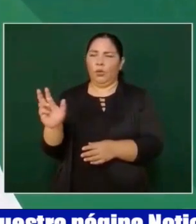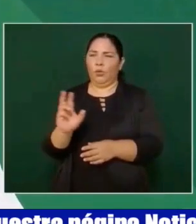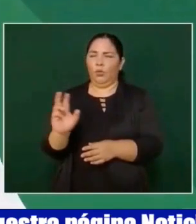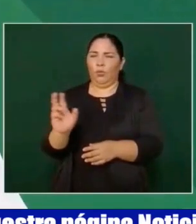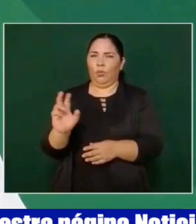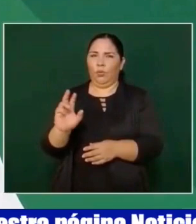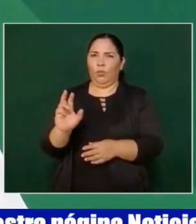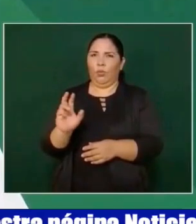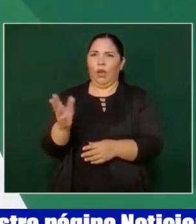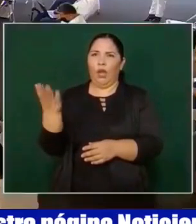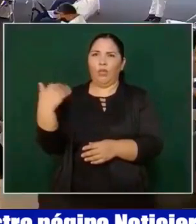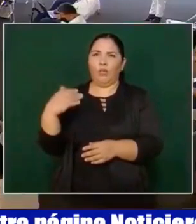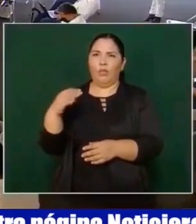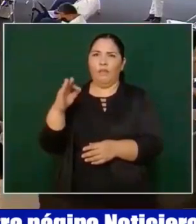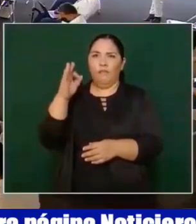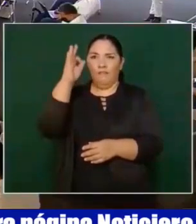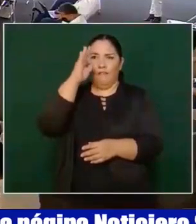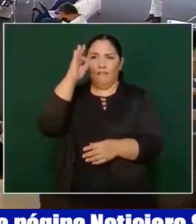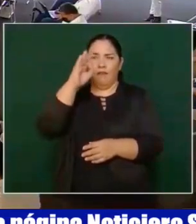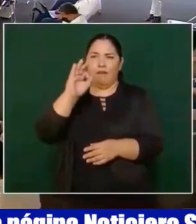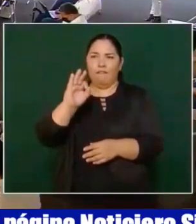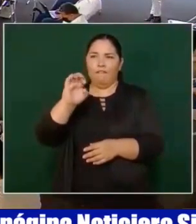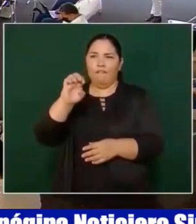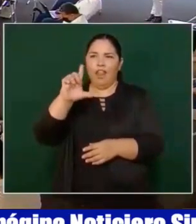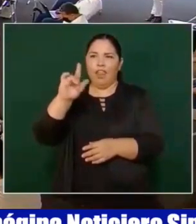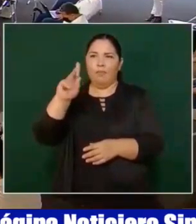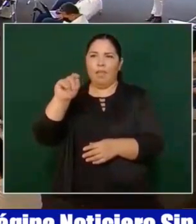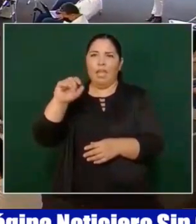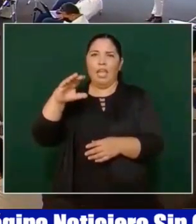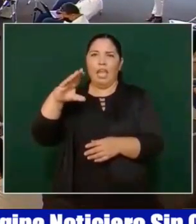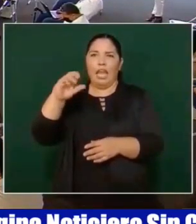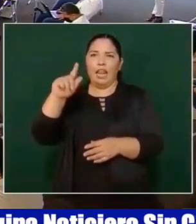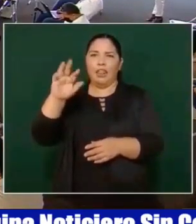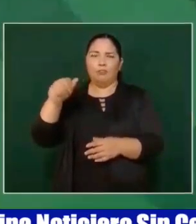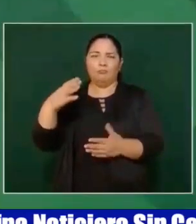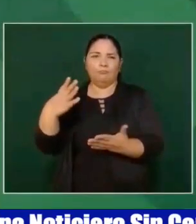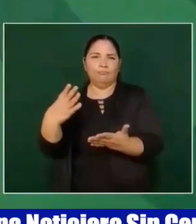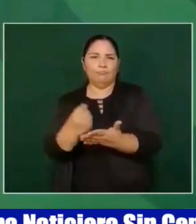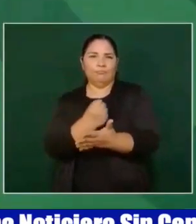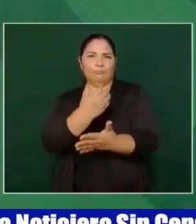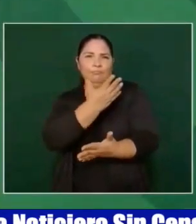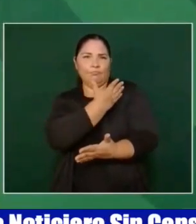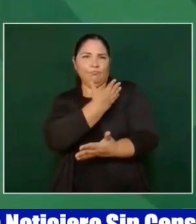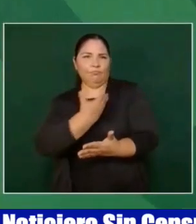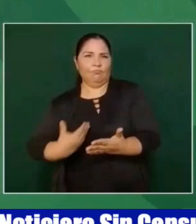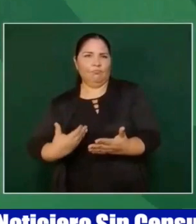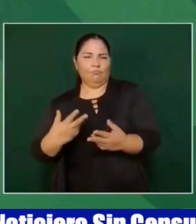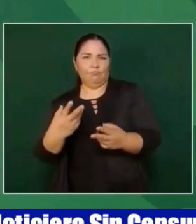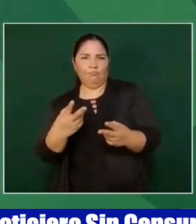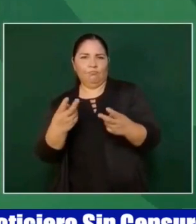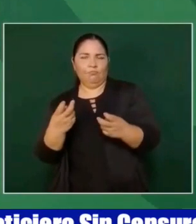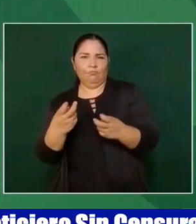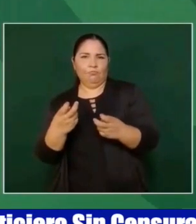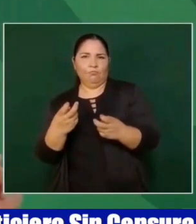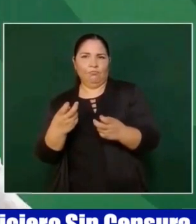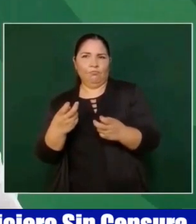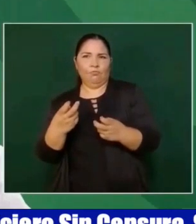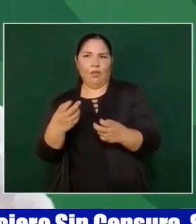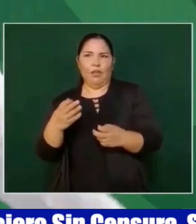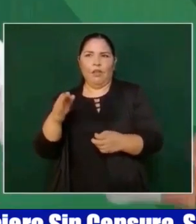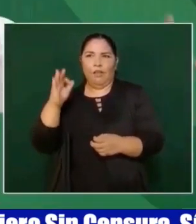Felipe Calderón se roba la presidencia, Felipe Calderón